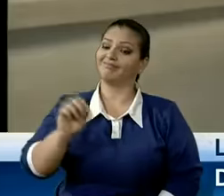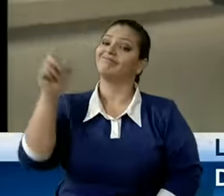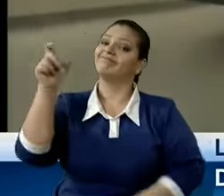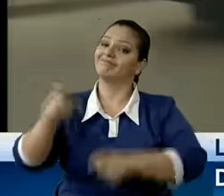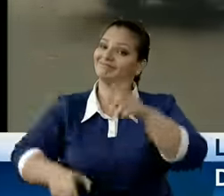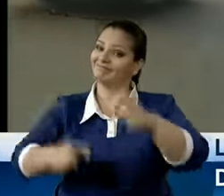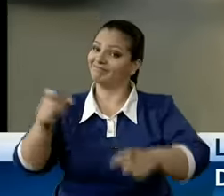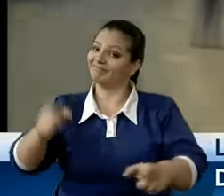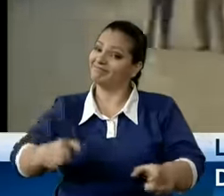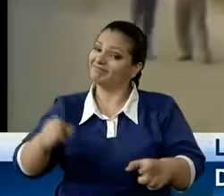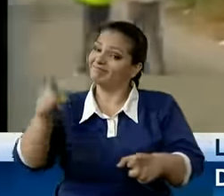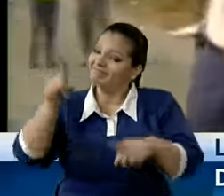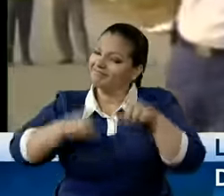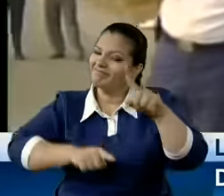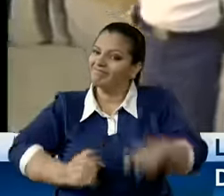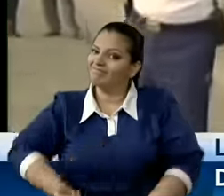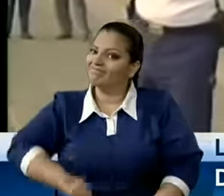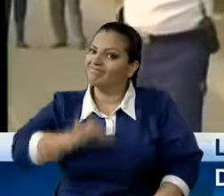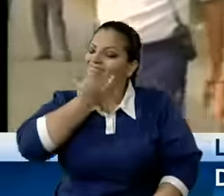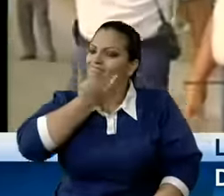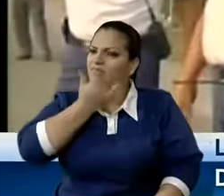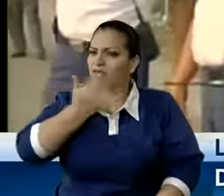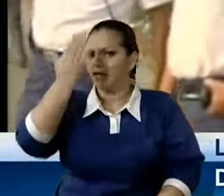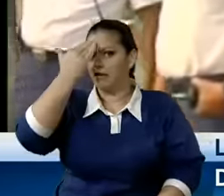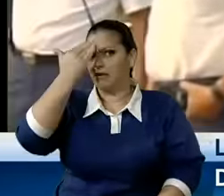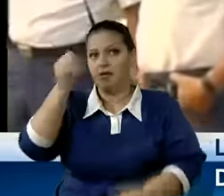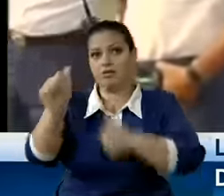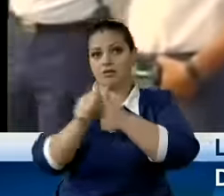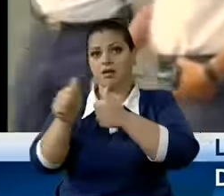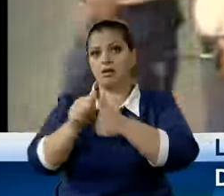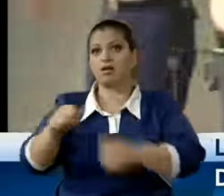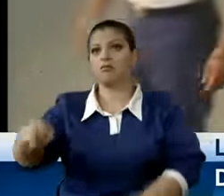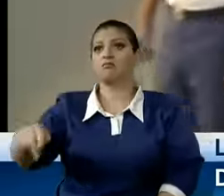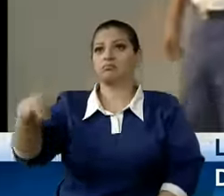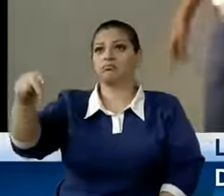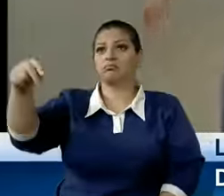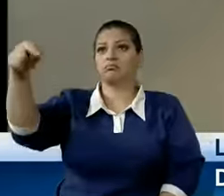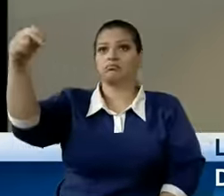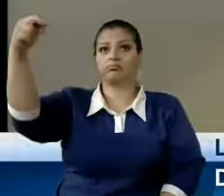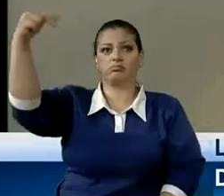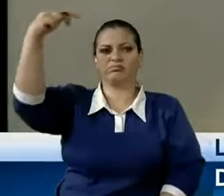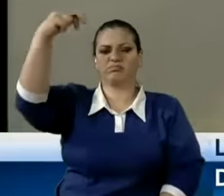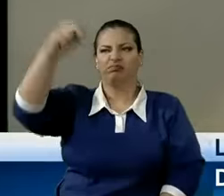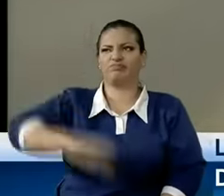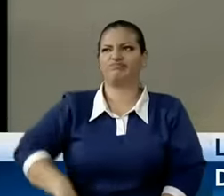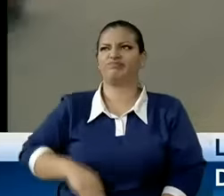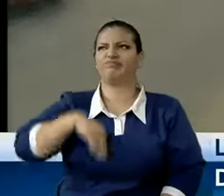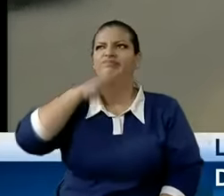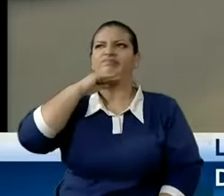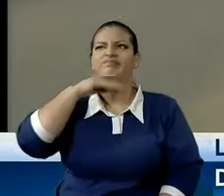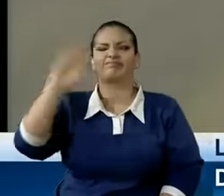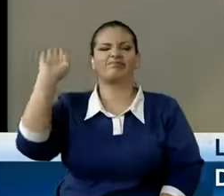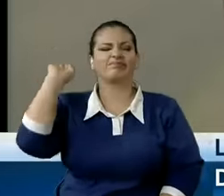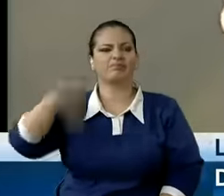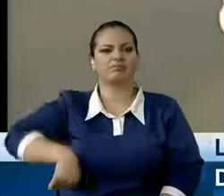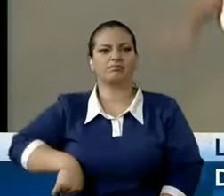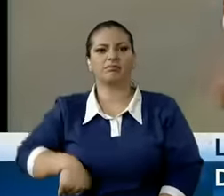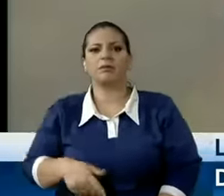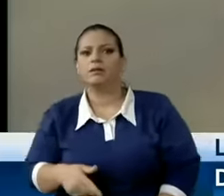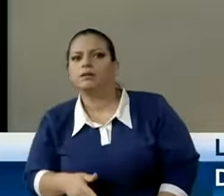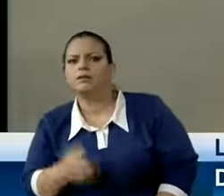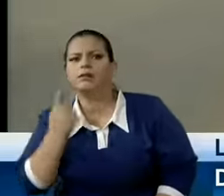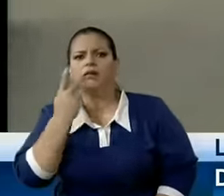peatones. Muchos, teniendo a pocos metros un paso peatonal, lo hacen por debajo, cruzando, arriesgando sus vidas. Estamos, como